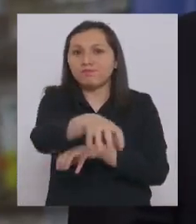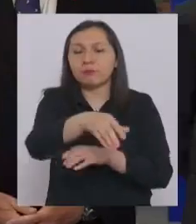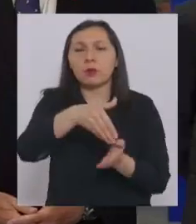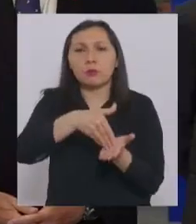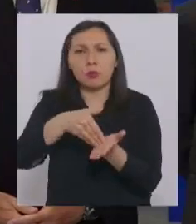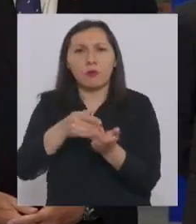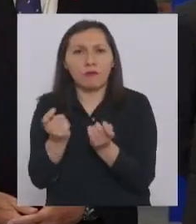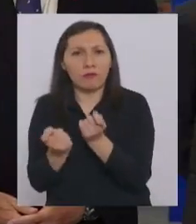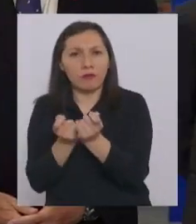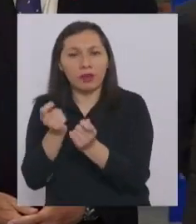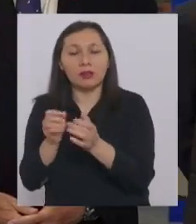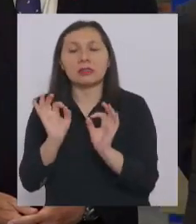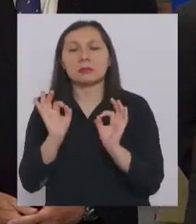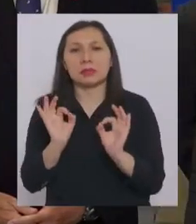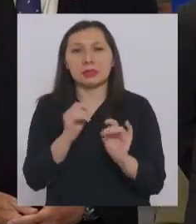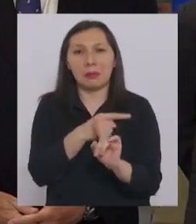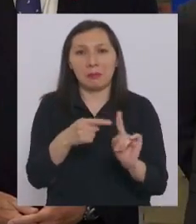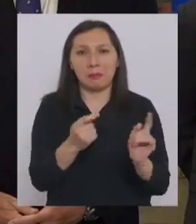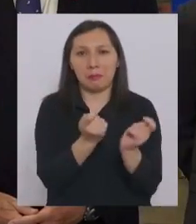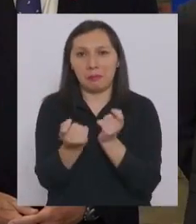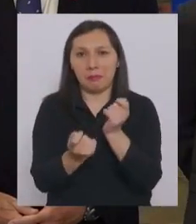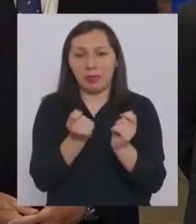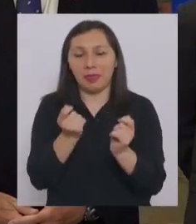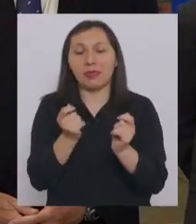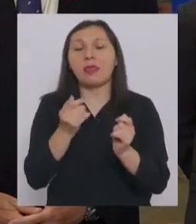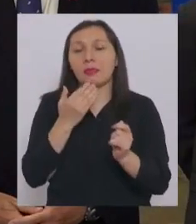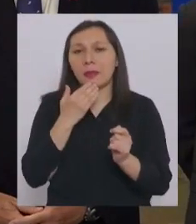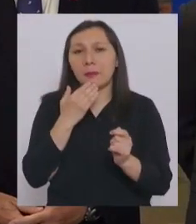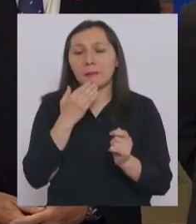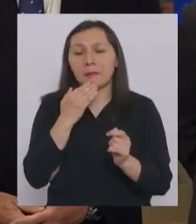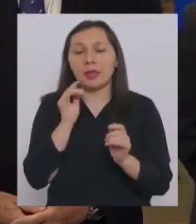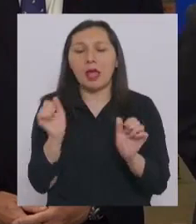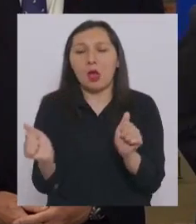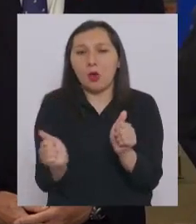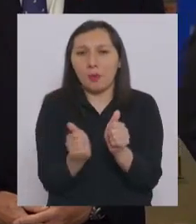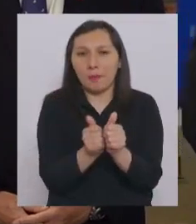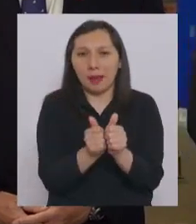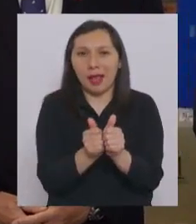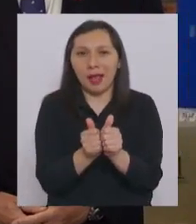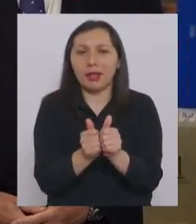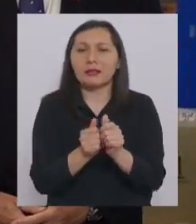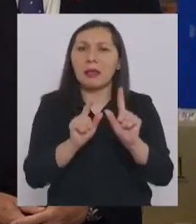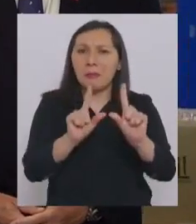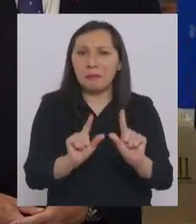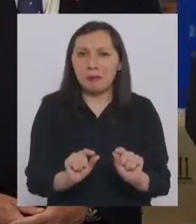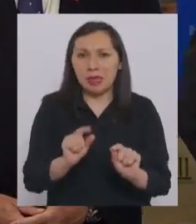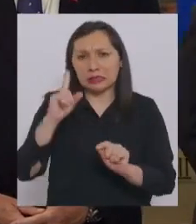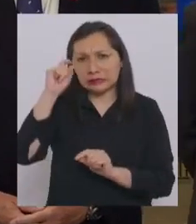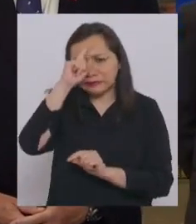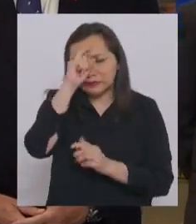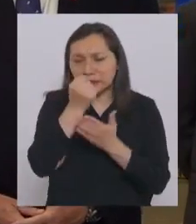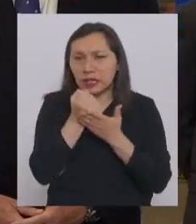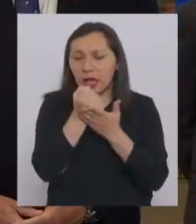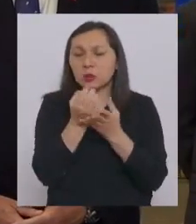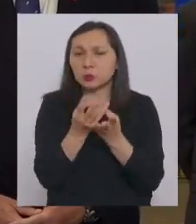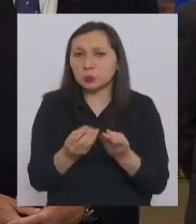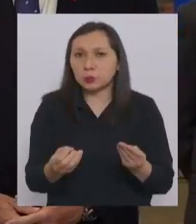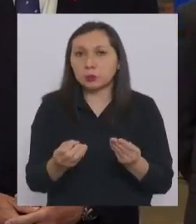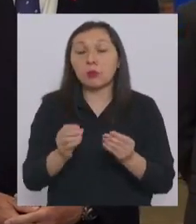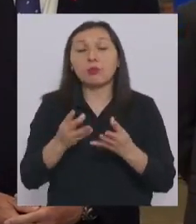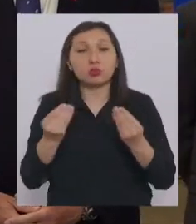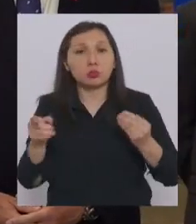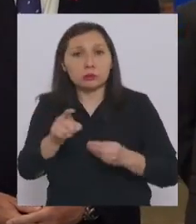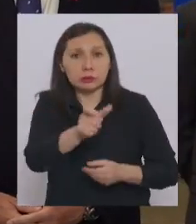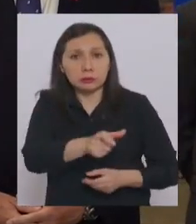y especialmente con la clase media a acompañarlos, a atenuar los temores que muchas veces